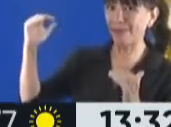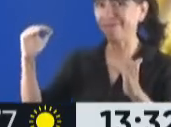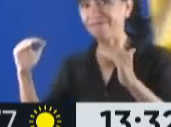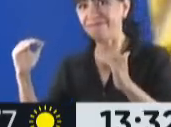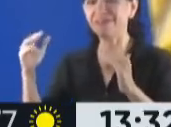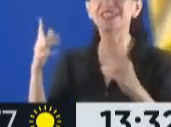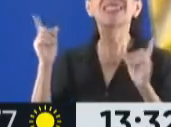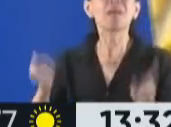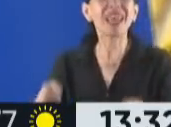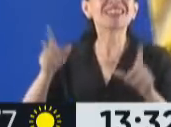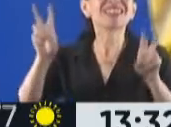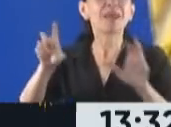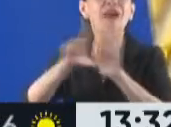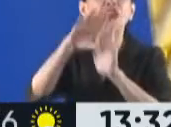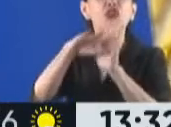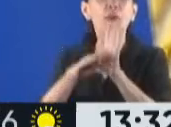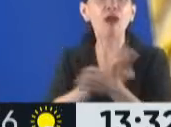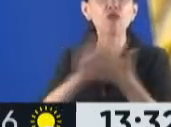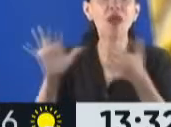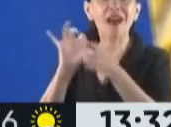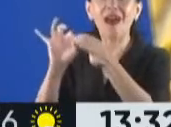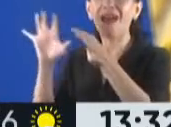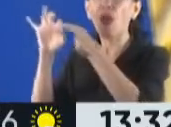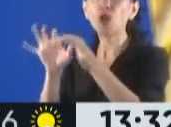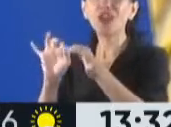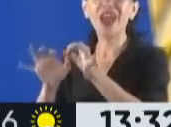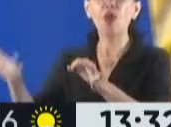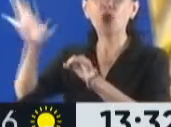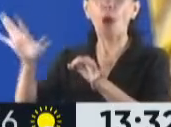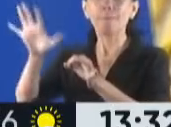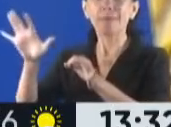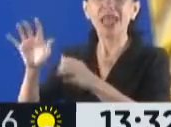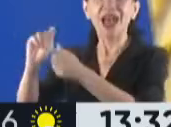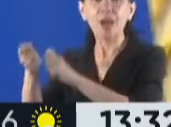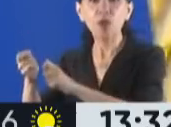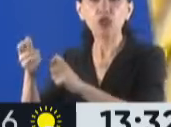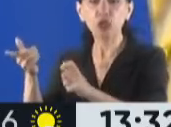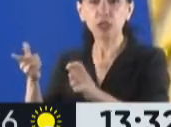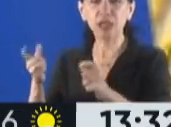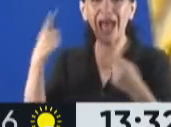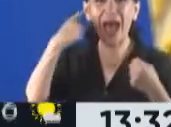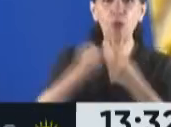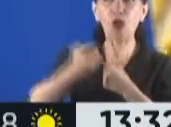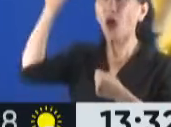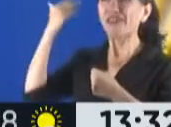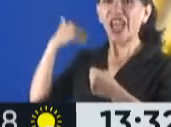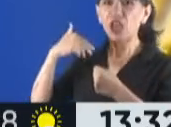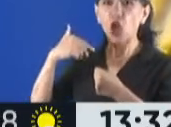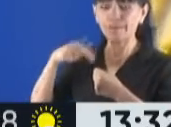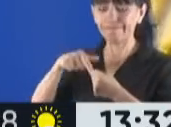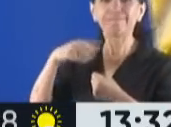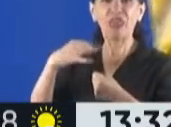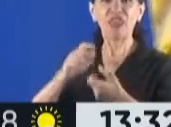materia ambiental ha dictado la Unión Europea y que de algún modo afectan al acuerdo inicial, pero de ningún modo